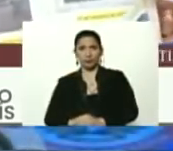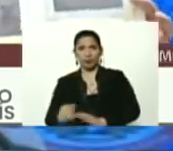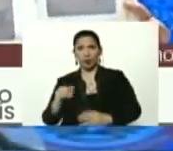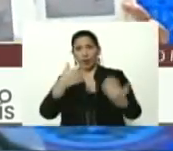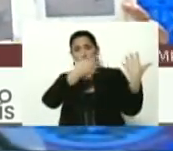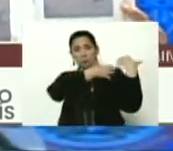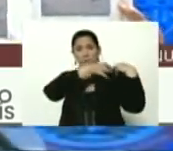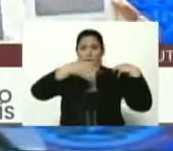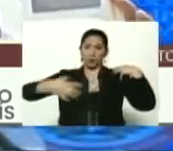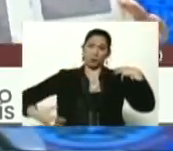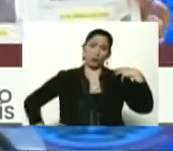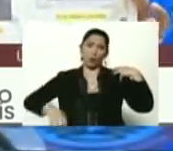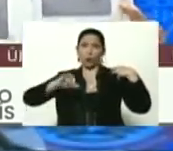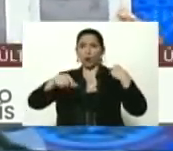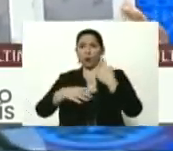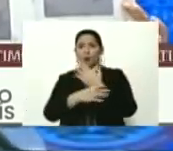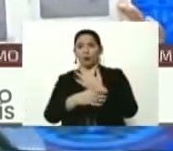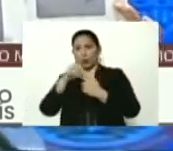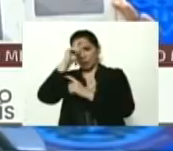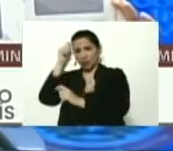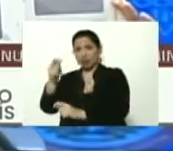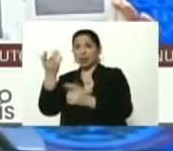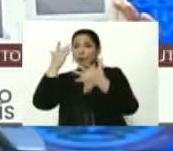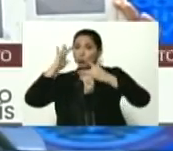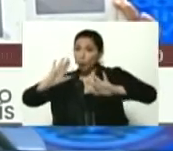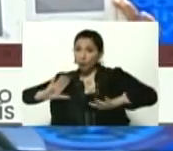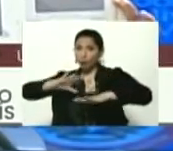designa supuesto procurador de Venezuela.